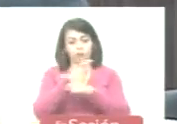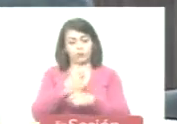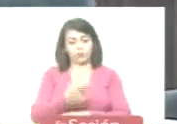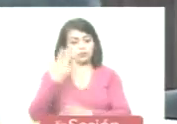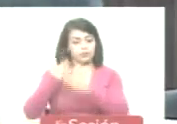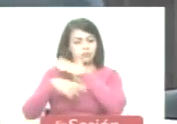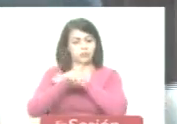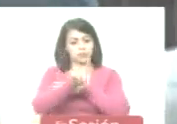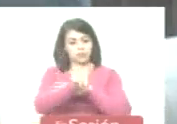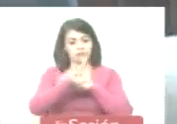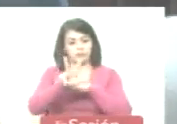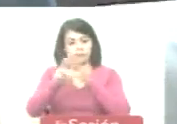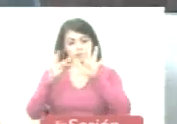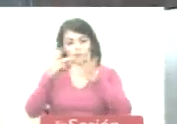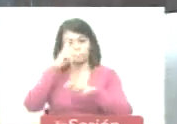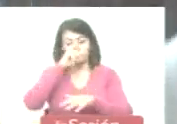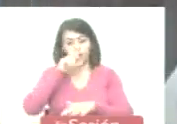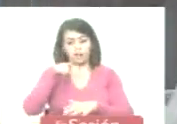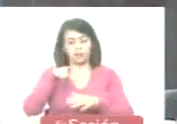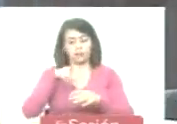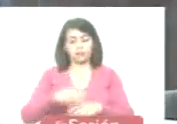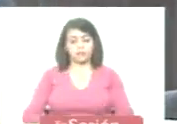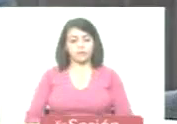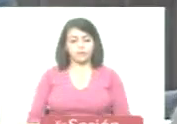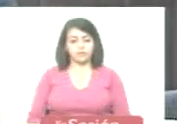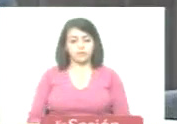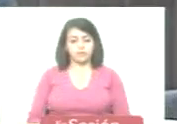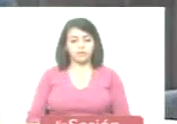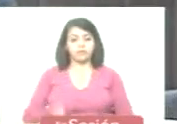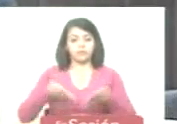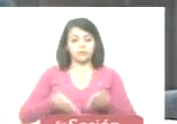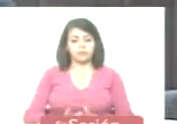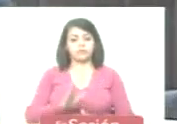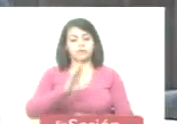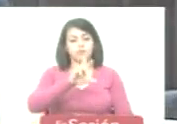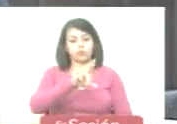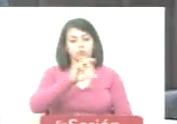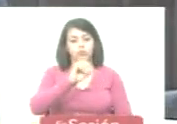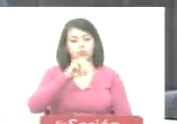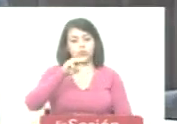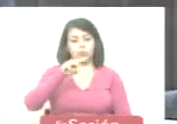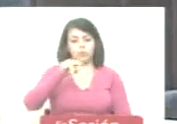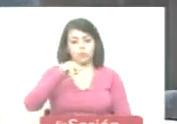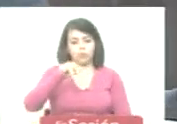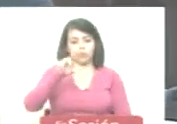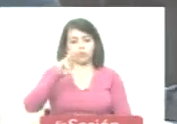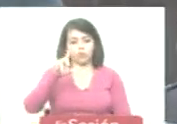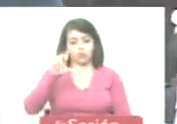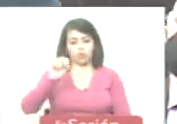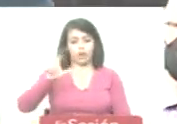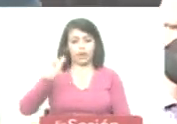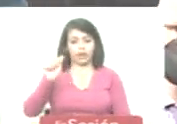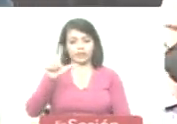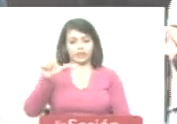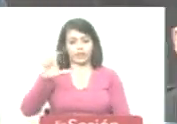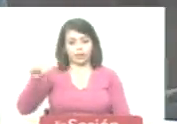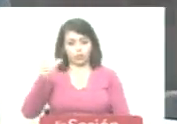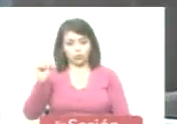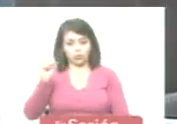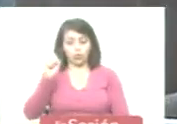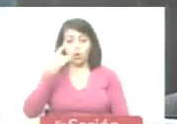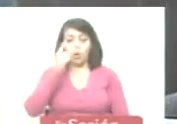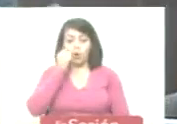hace 138 años nació don Rómulo Gallegos. Rómulo Gallegos, que